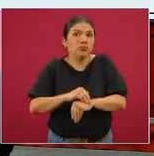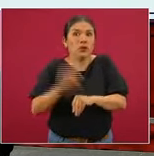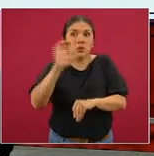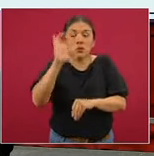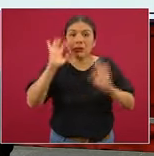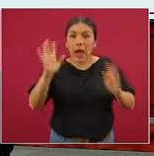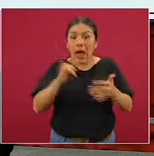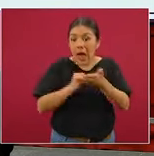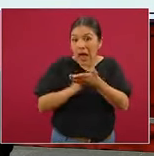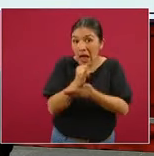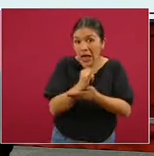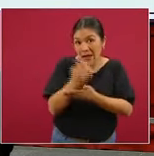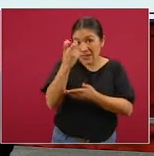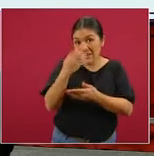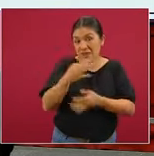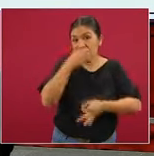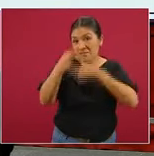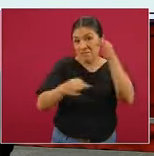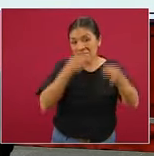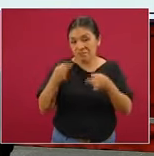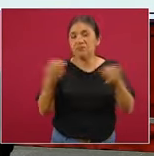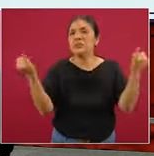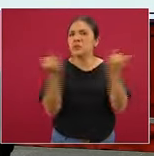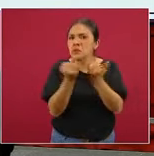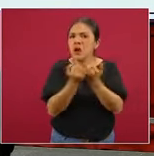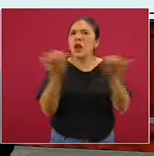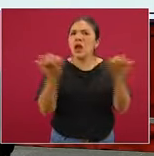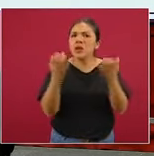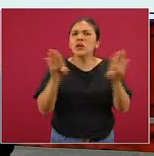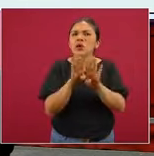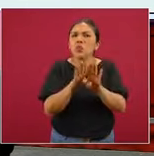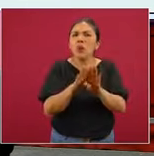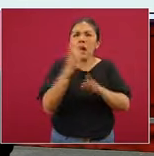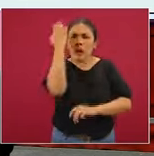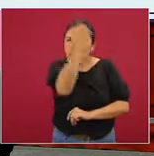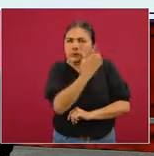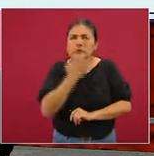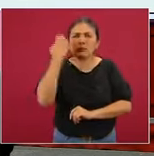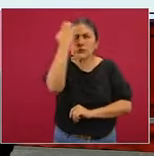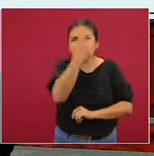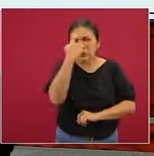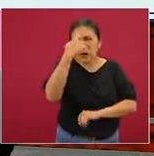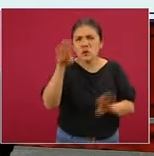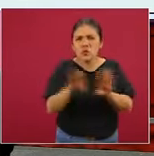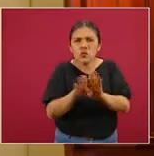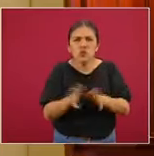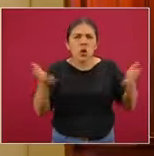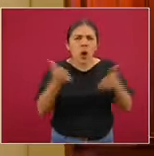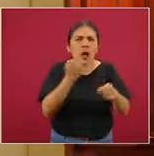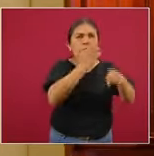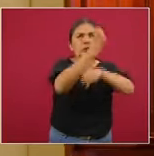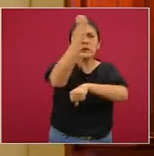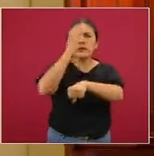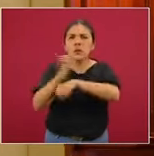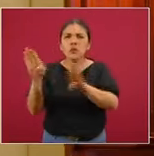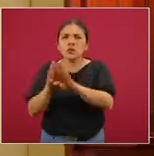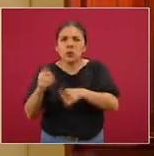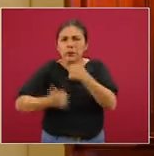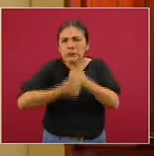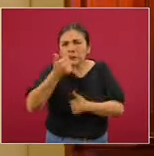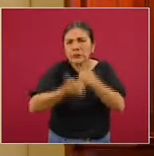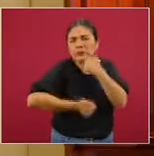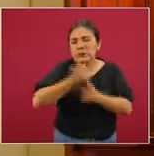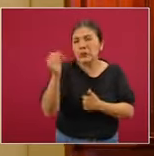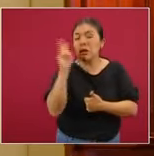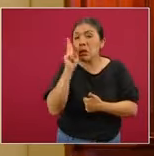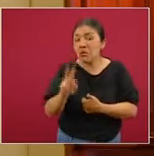activó la definición, se estuvieron también llevando a cabo procesos de evaluación con las entidades, lógicamente para ver si los